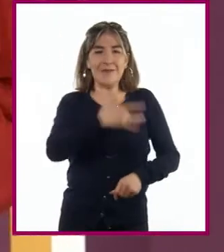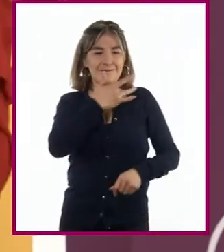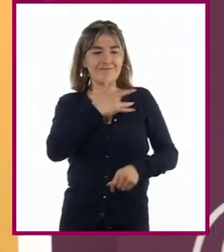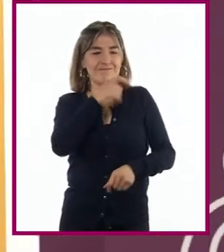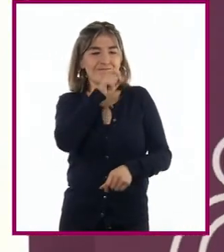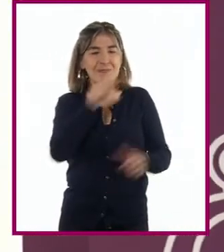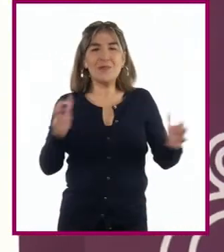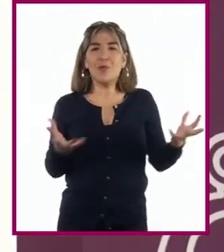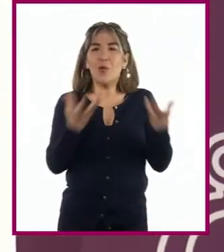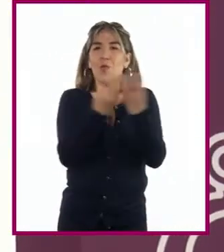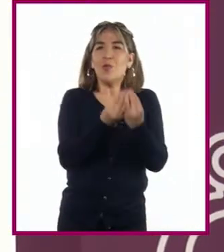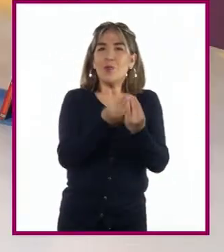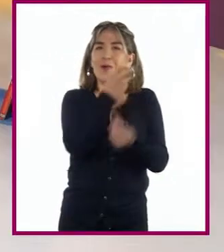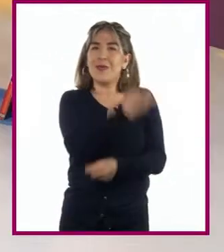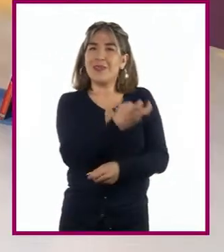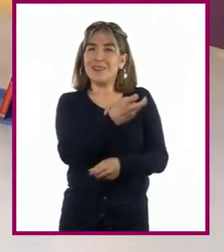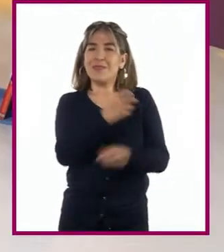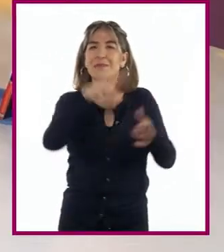pieza?